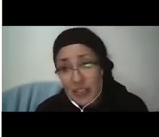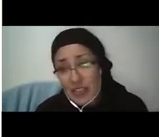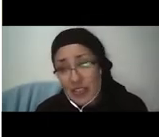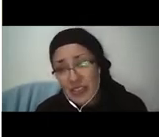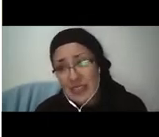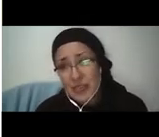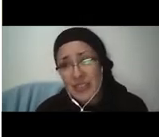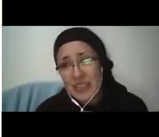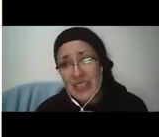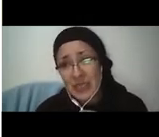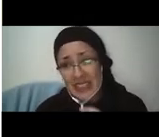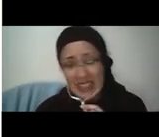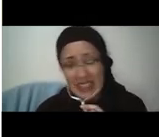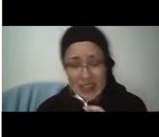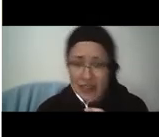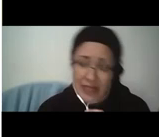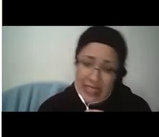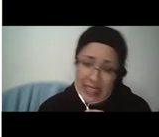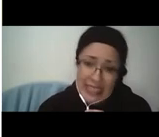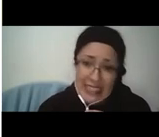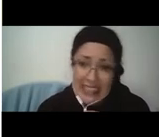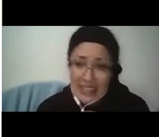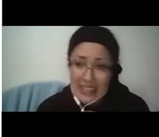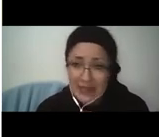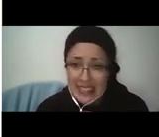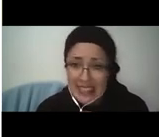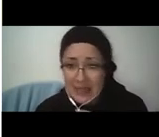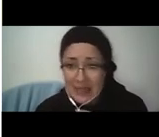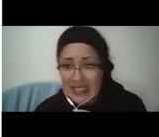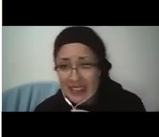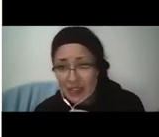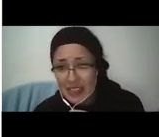nos encontramos con que nuestra región genera